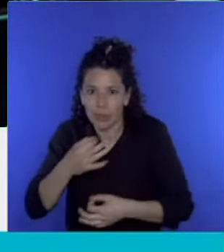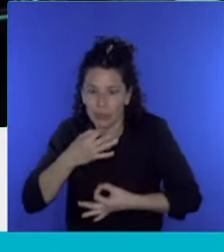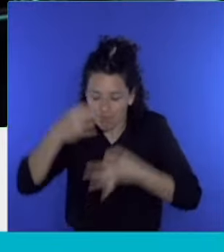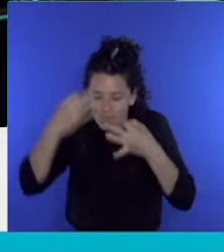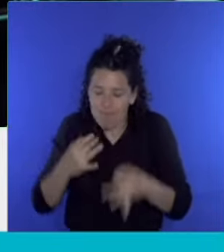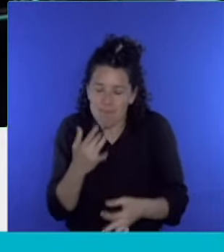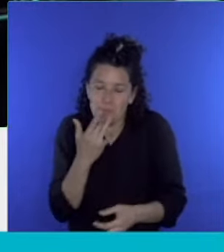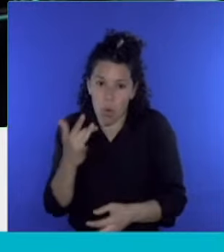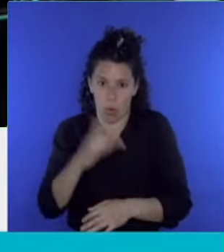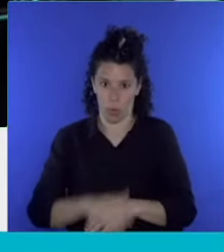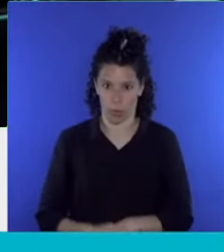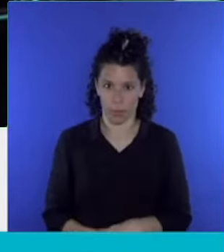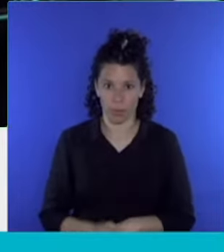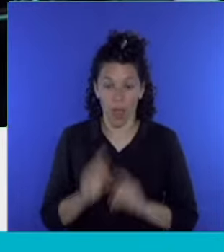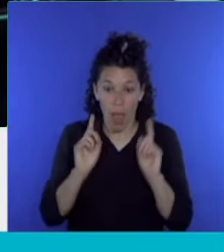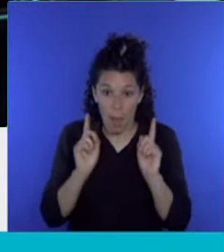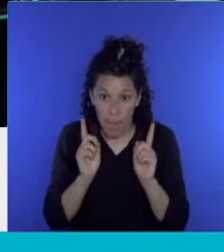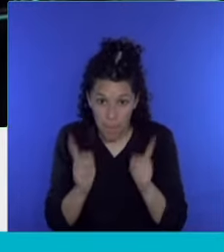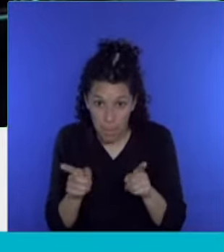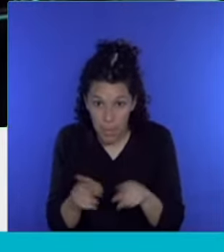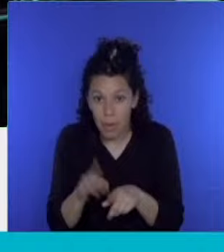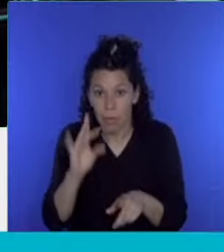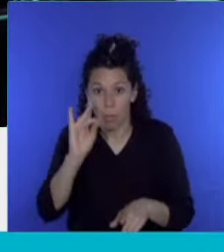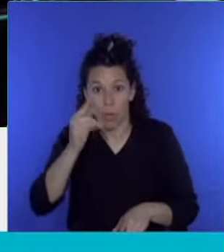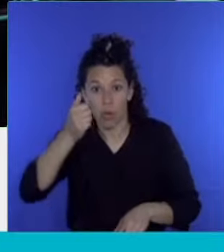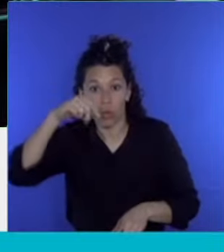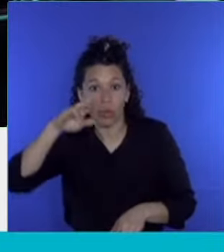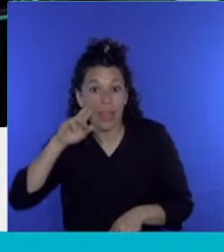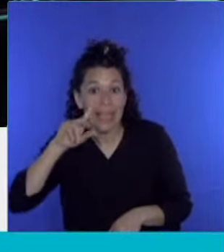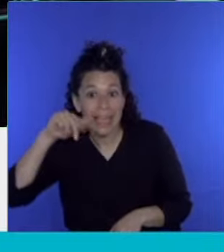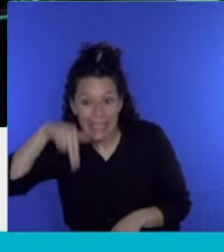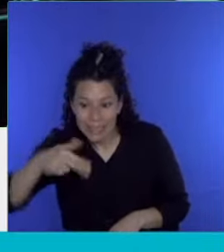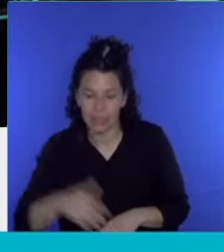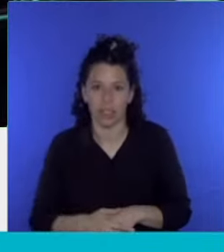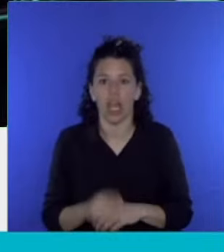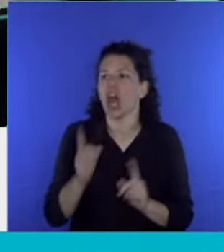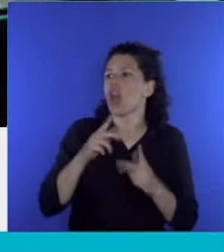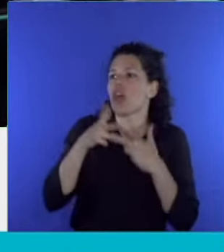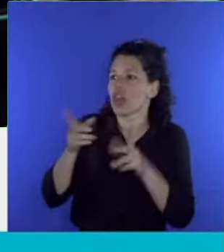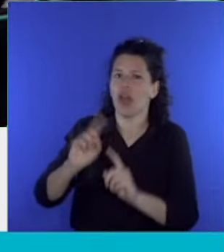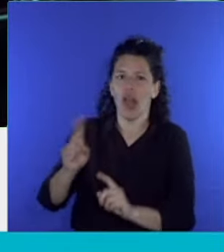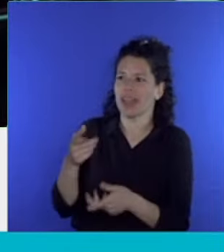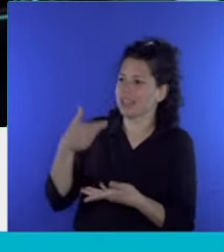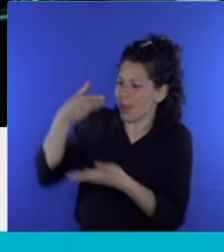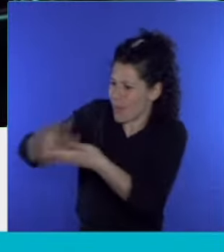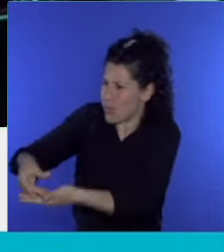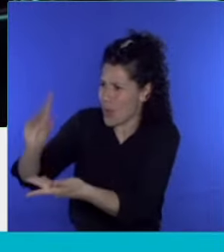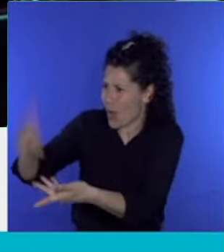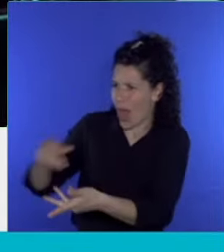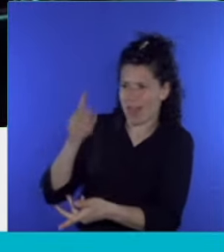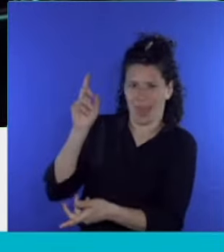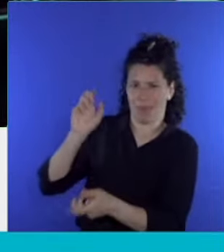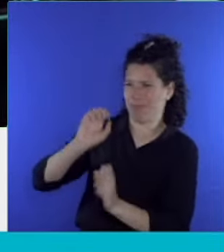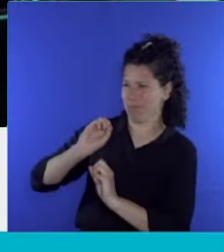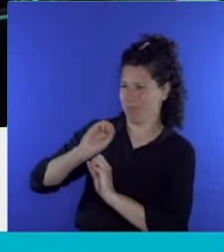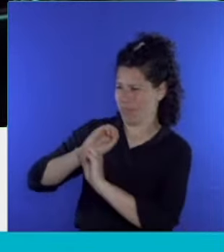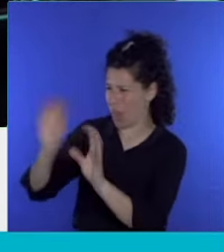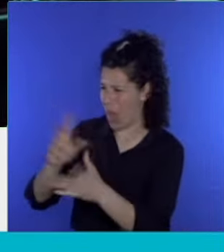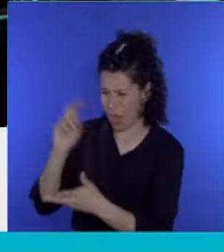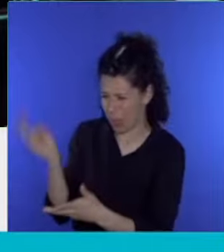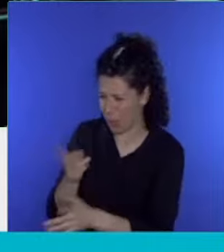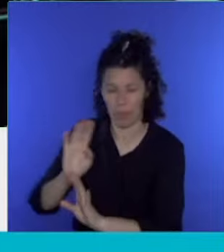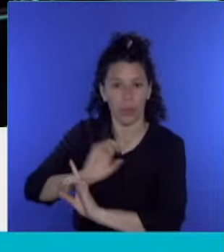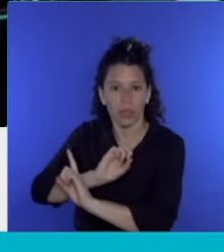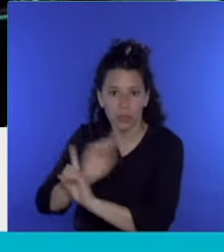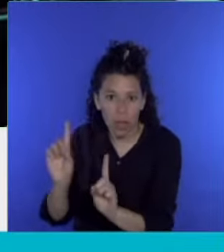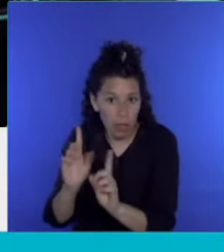dar no estoy diciendo no hay financiarle a ese garca o a ese gorila porque entiendo que la